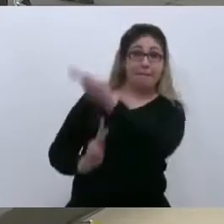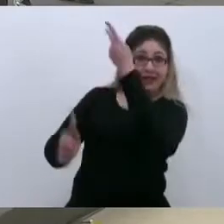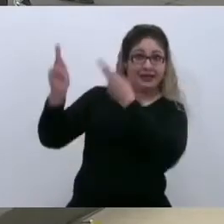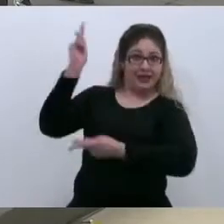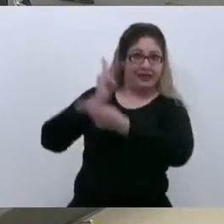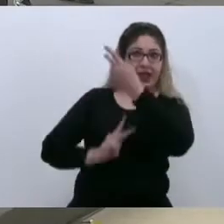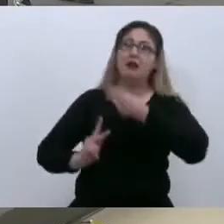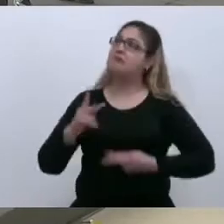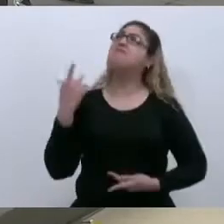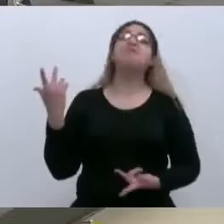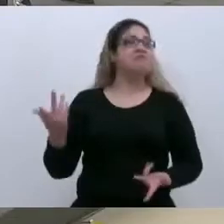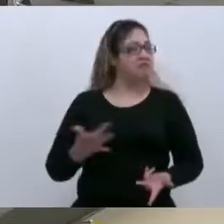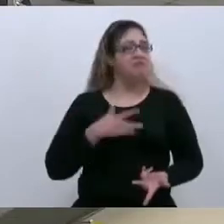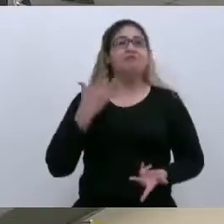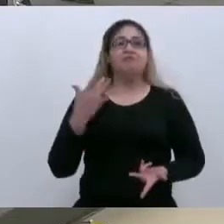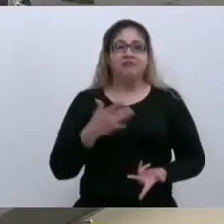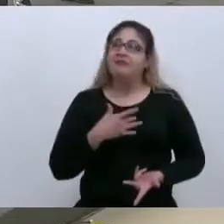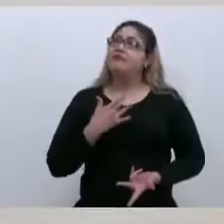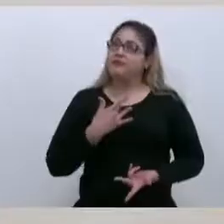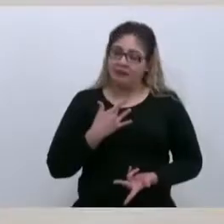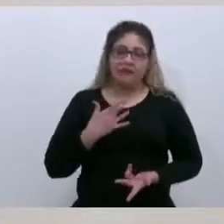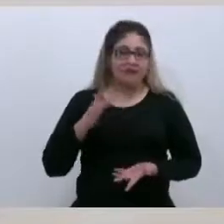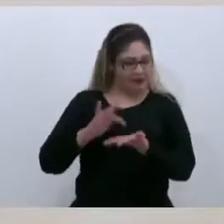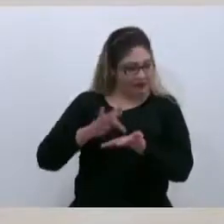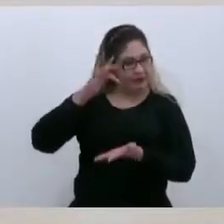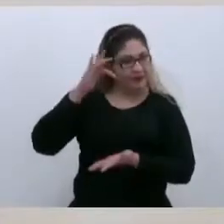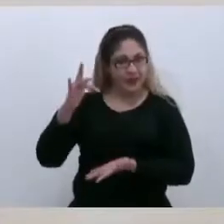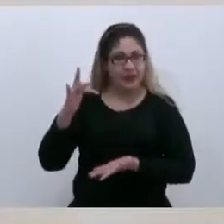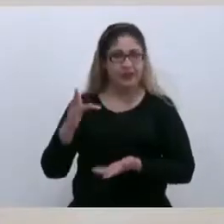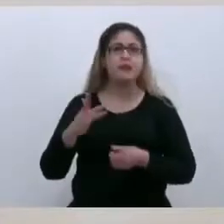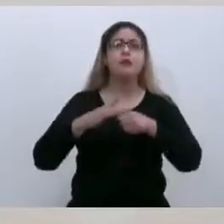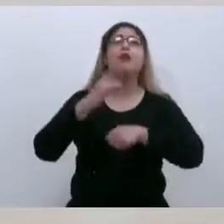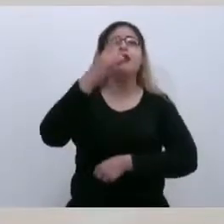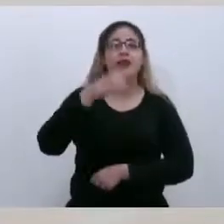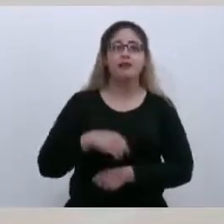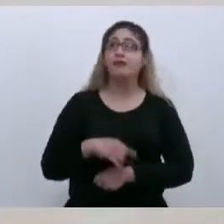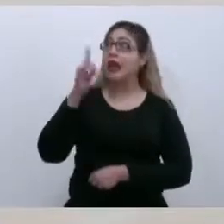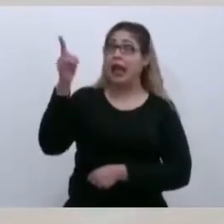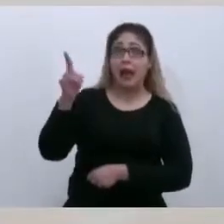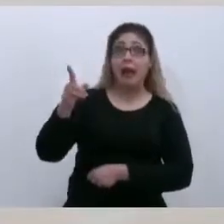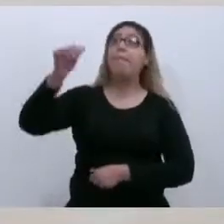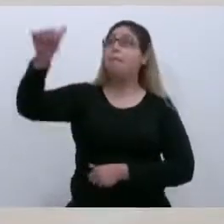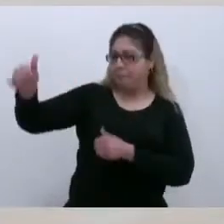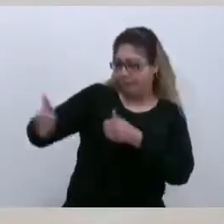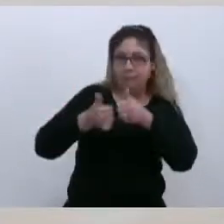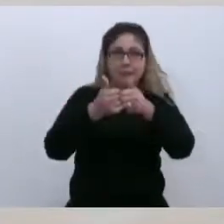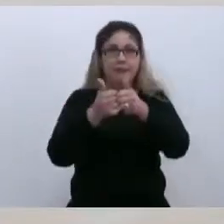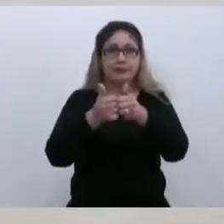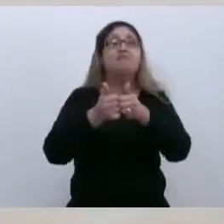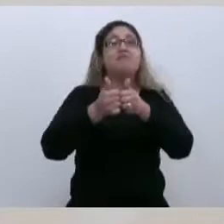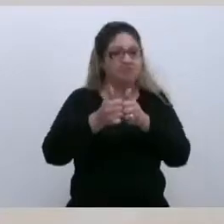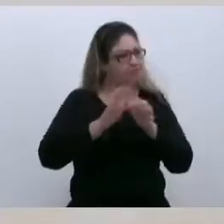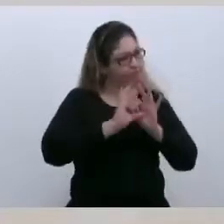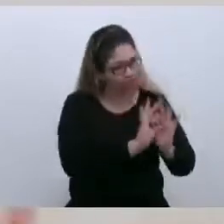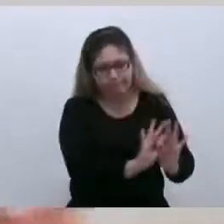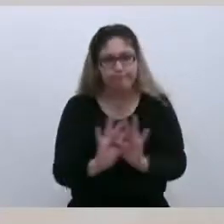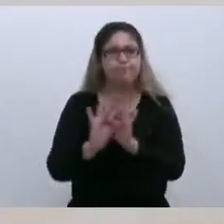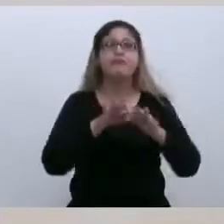historia de cómo, cuando se suman esfuerzos, se pueden tener mejores resultados. En